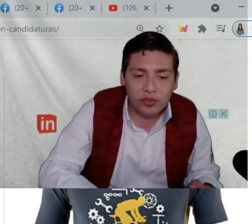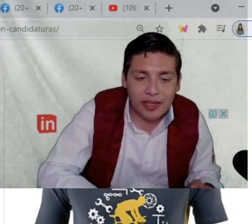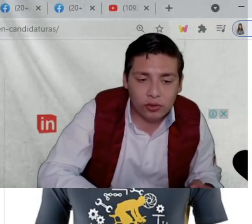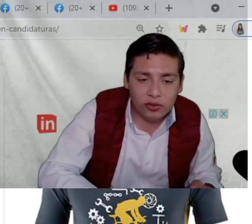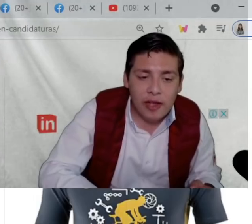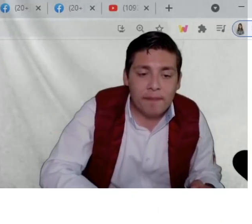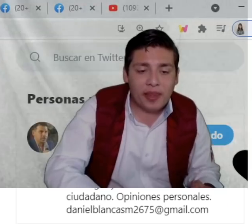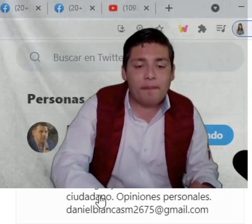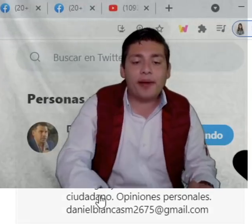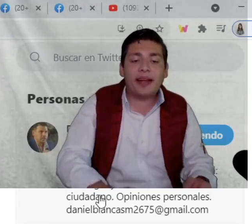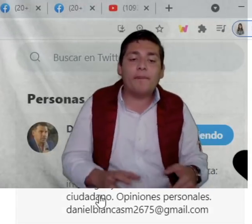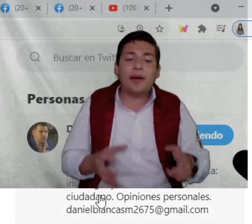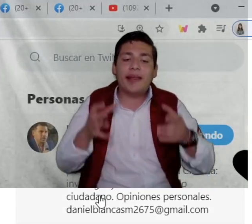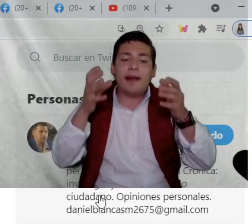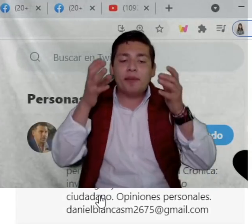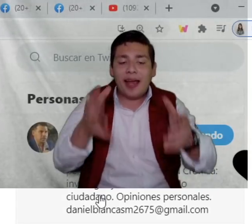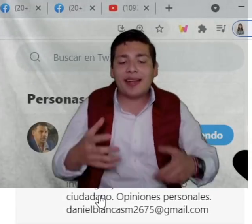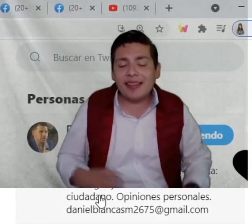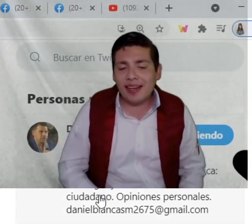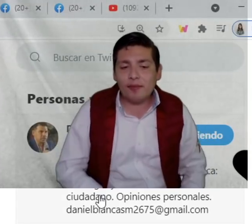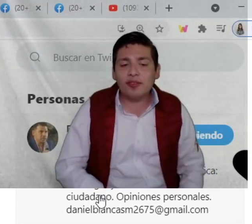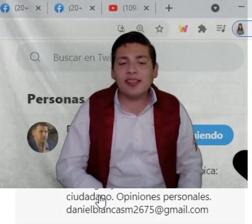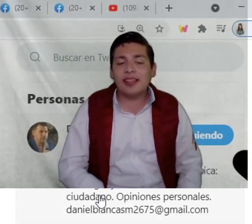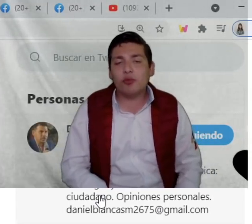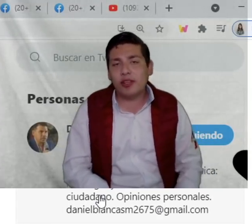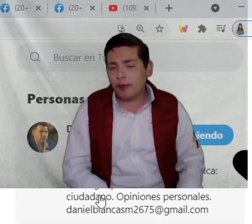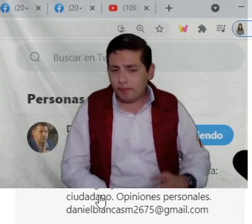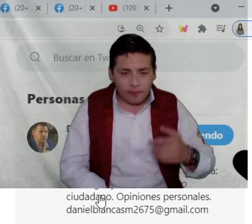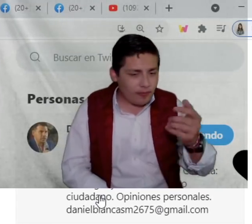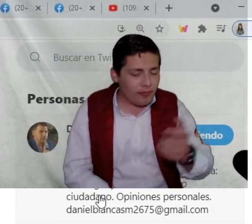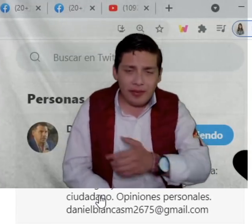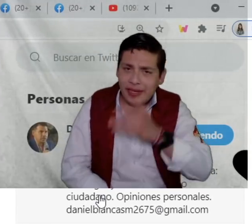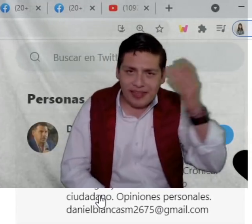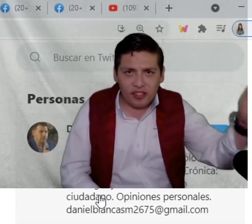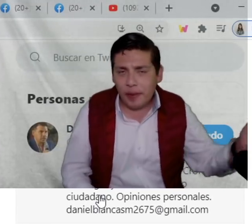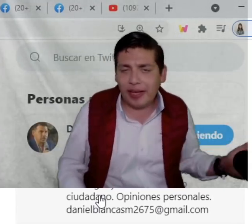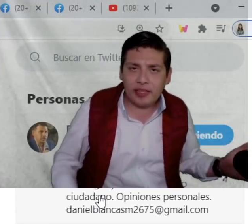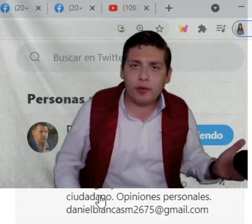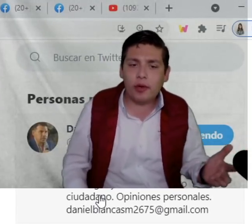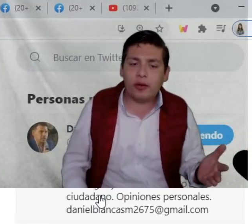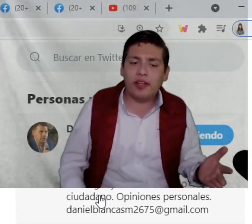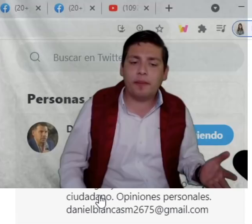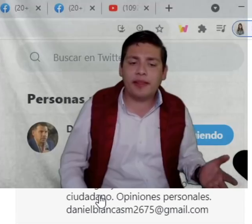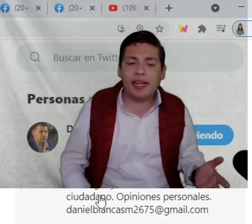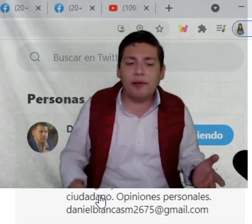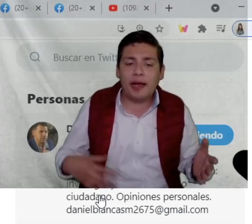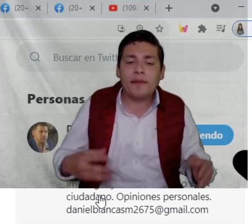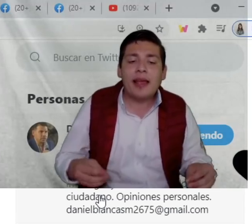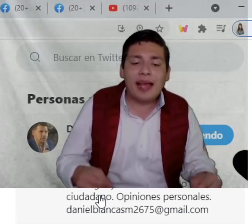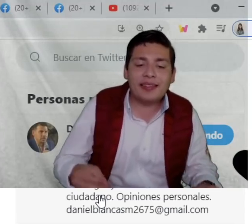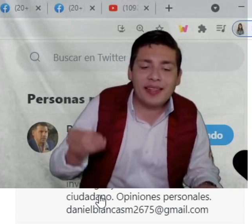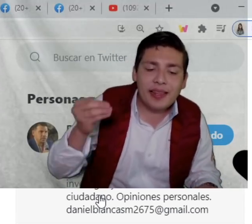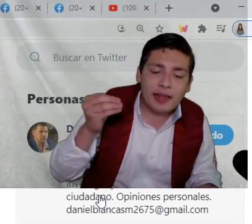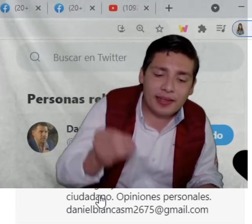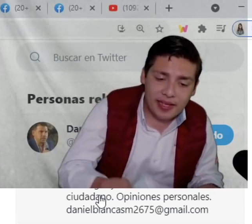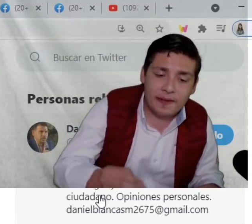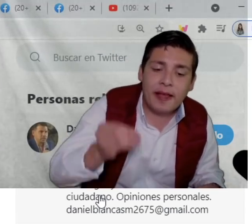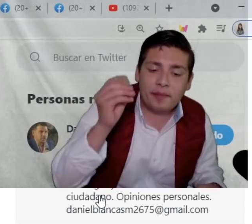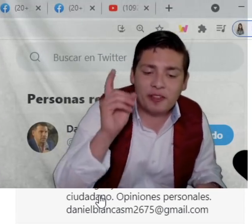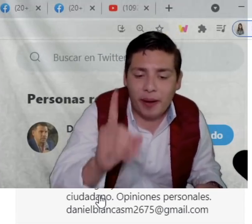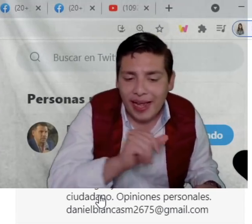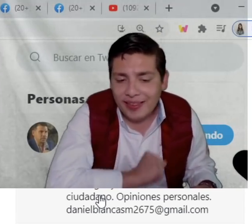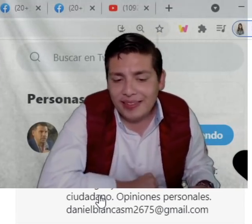reportar sus gastos de precampaña? Aquí tenemos este tuit que es explicativo de lo que les platicaba.